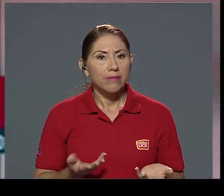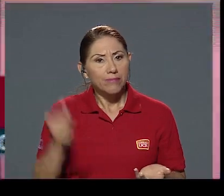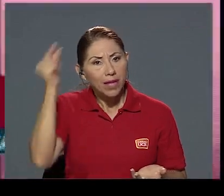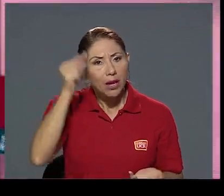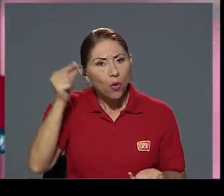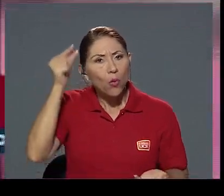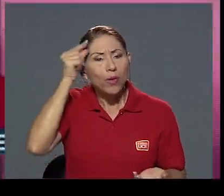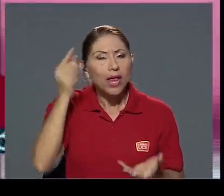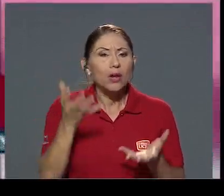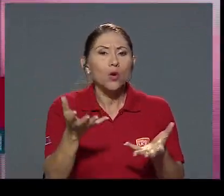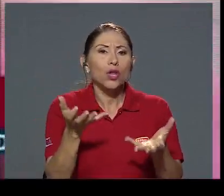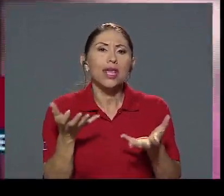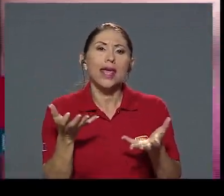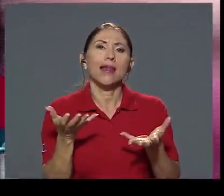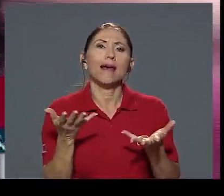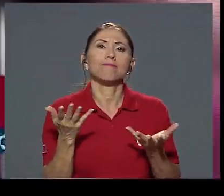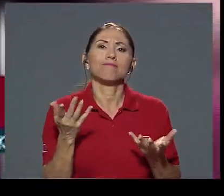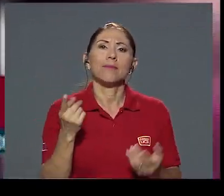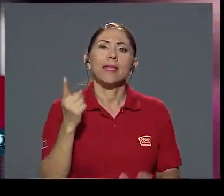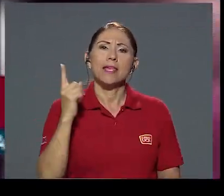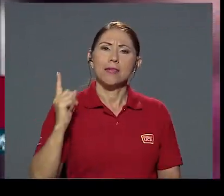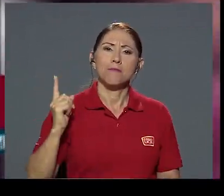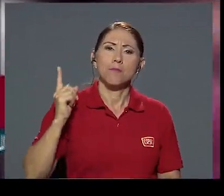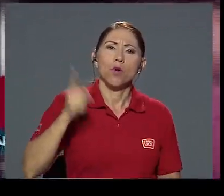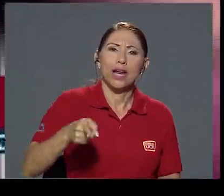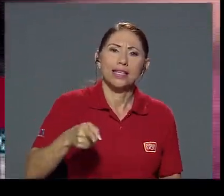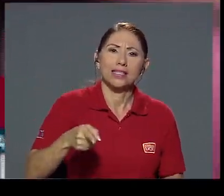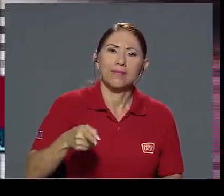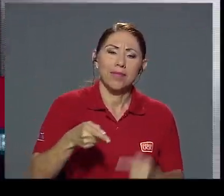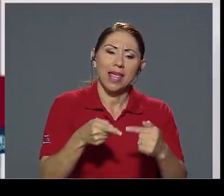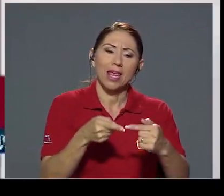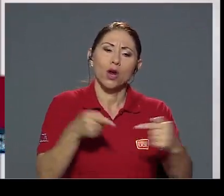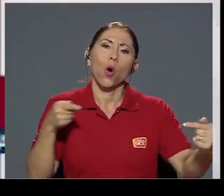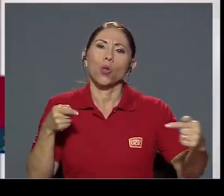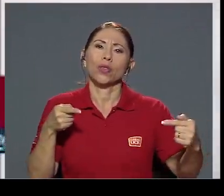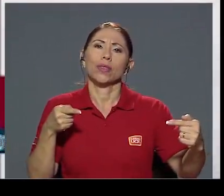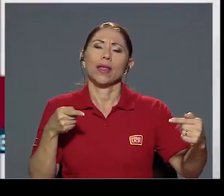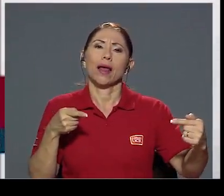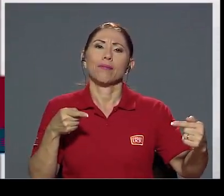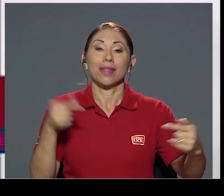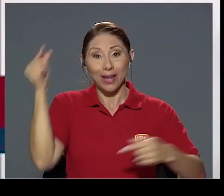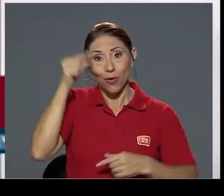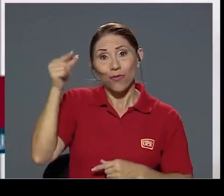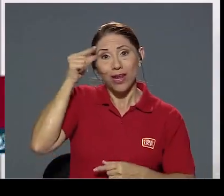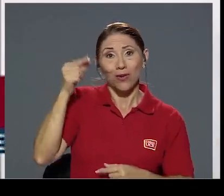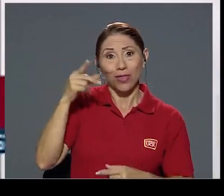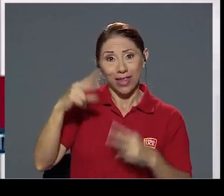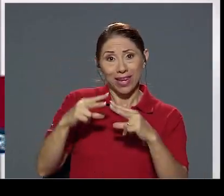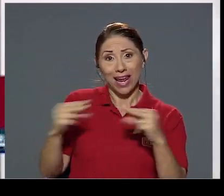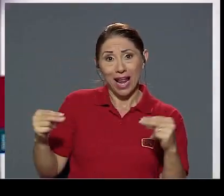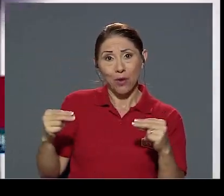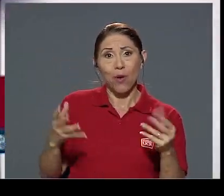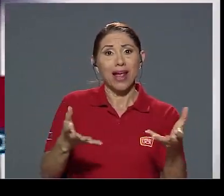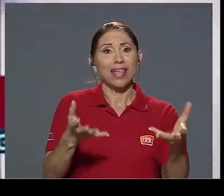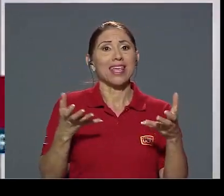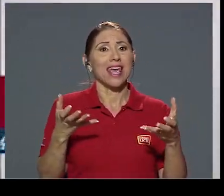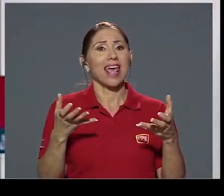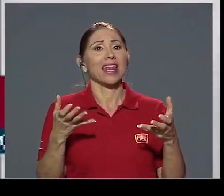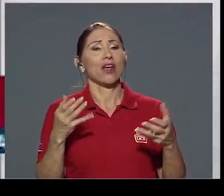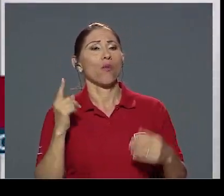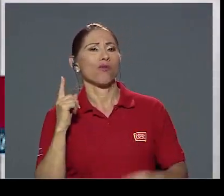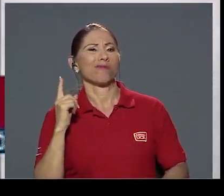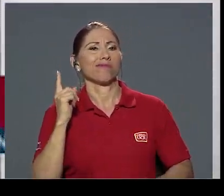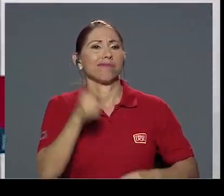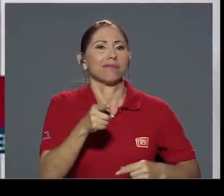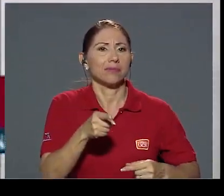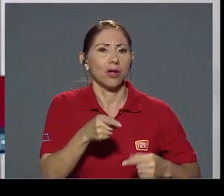el gobierno quiera imponerse en contra de la voluntad. El gobierno de Nicaragua particularmente quiere imponerse en contra de la voluntad de la mayoría